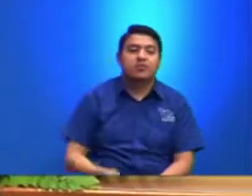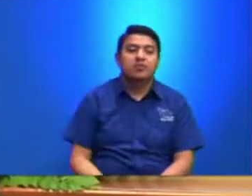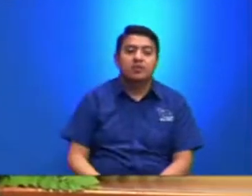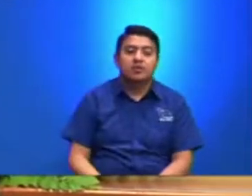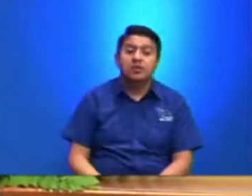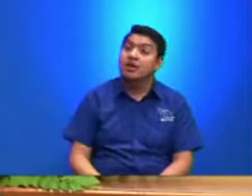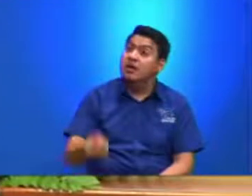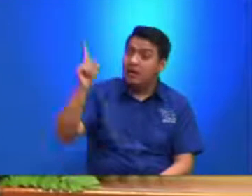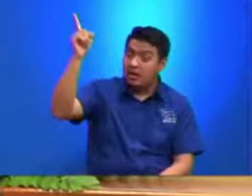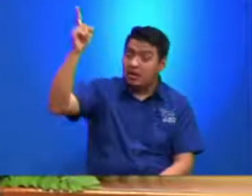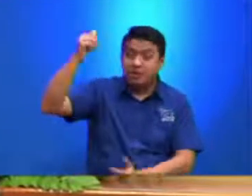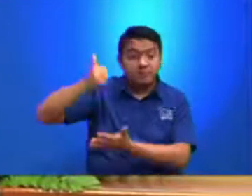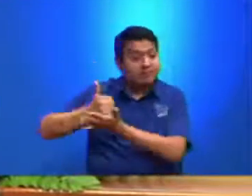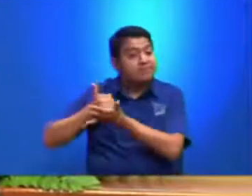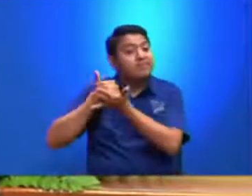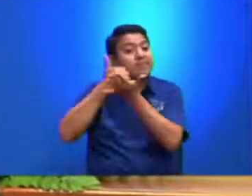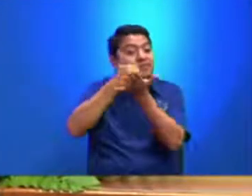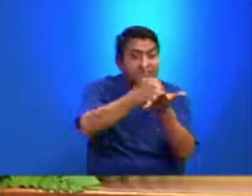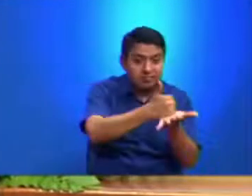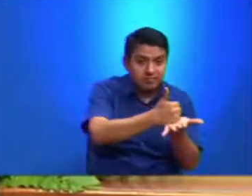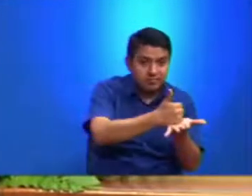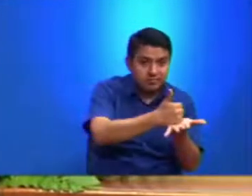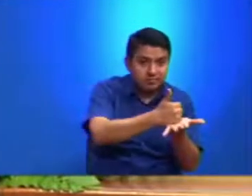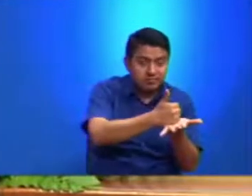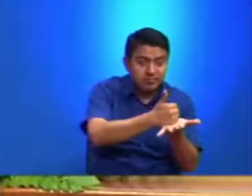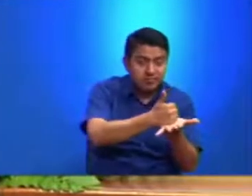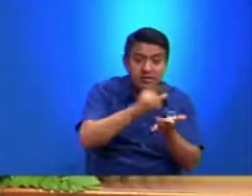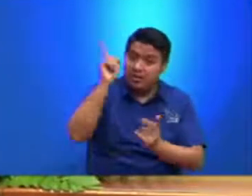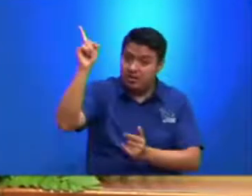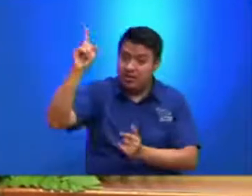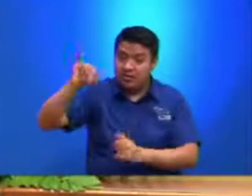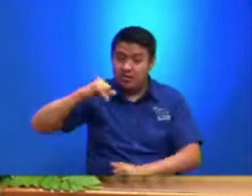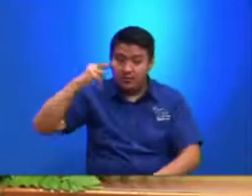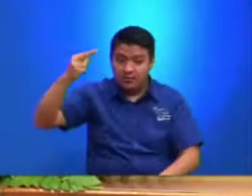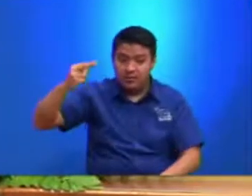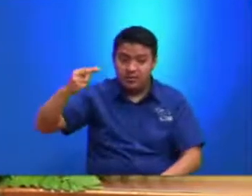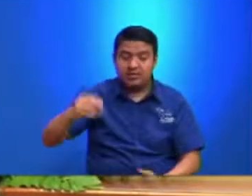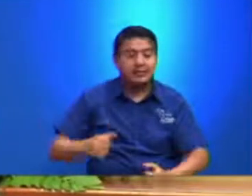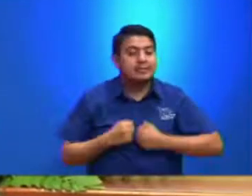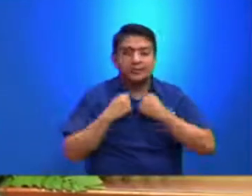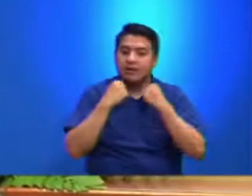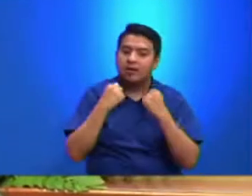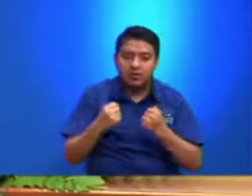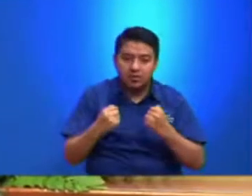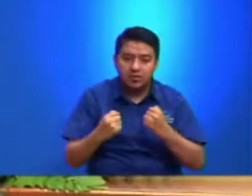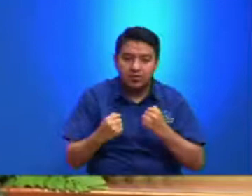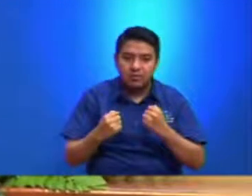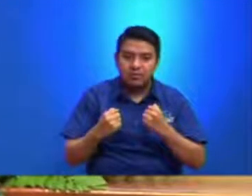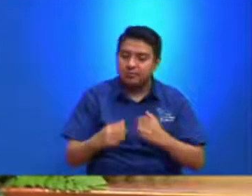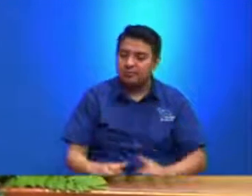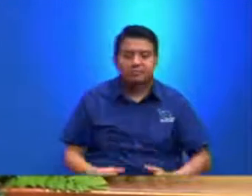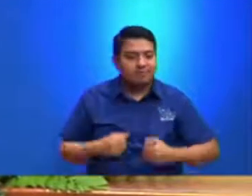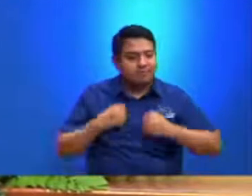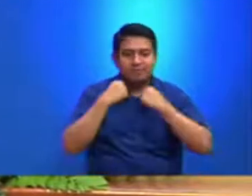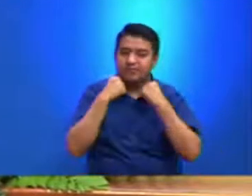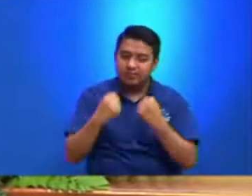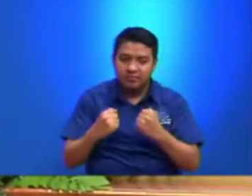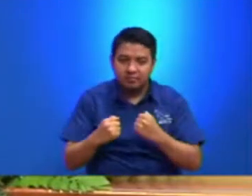Y Él es bello, es hermoso, es mi Jehová Rafa, le decía yo. Mi Jehová Rafa, mi sanador.